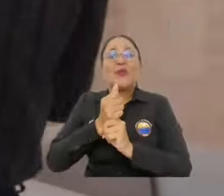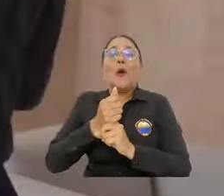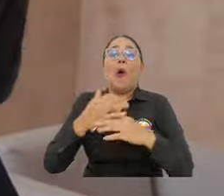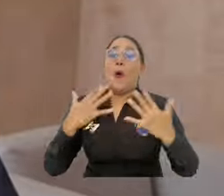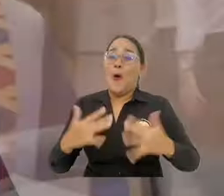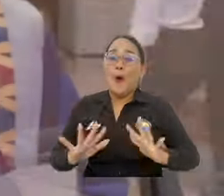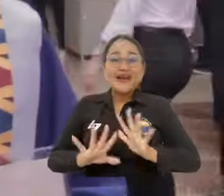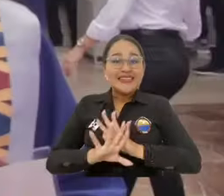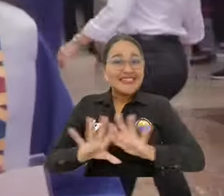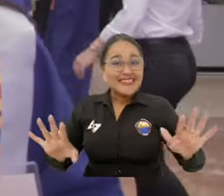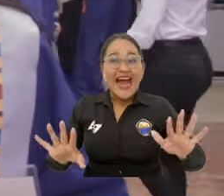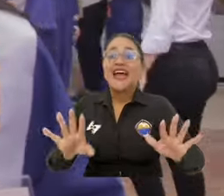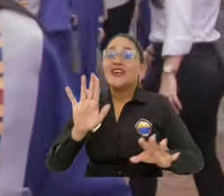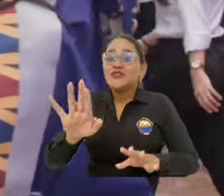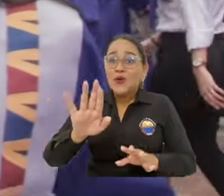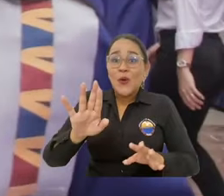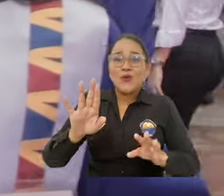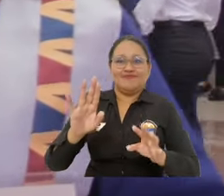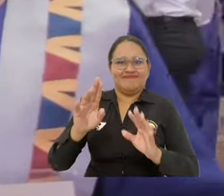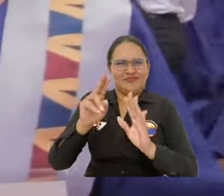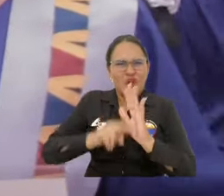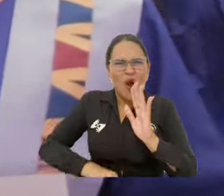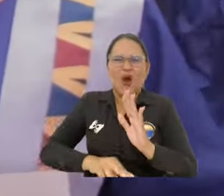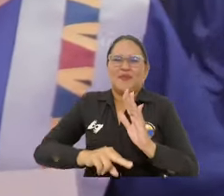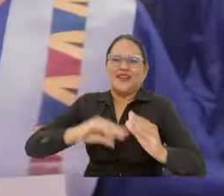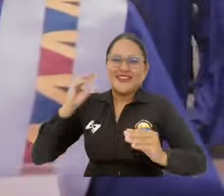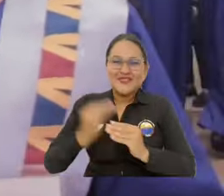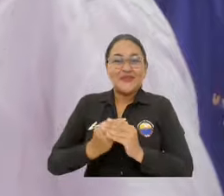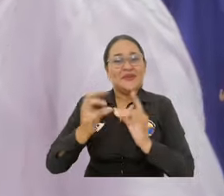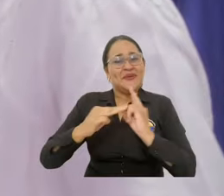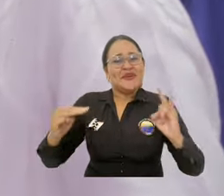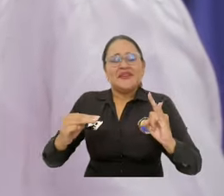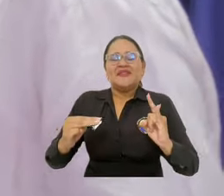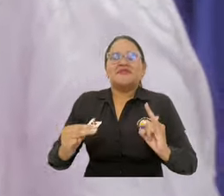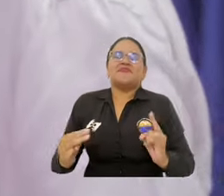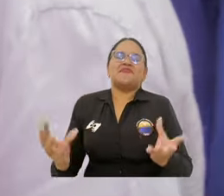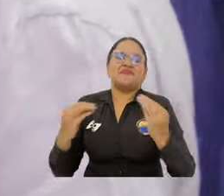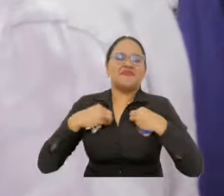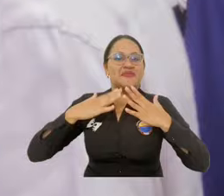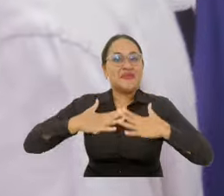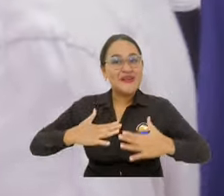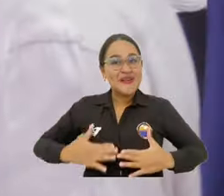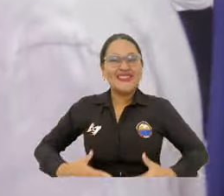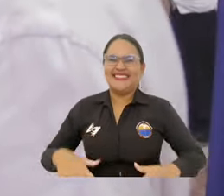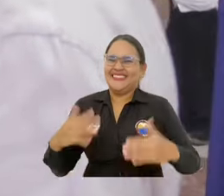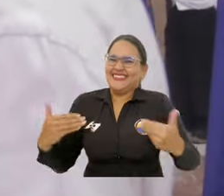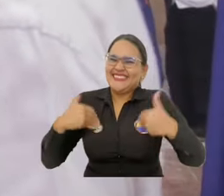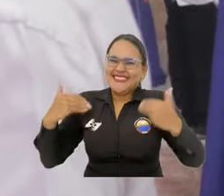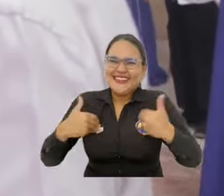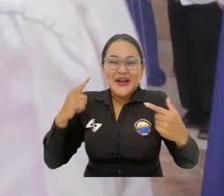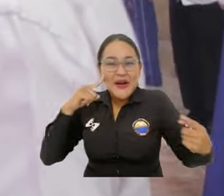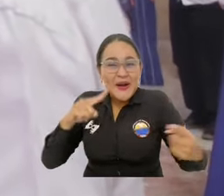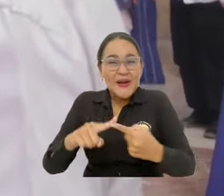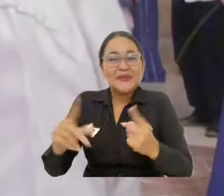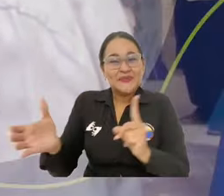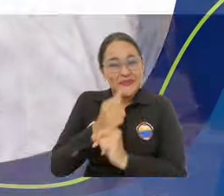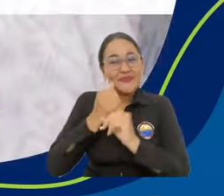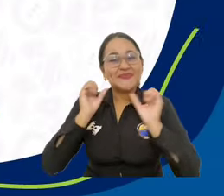súper lejano, pero llegó la política de inclusión de la Universidad del Magdalena y volví